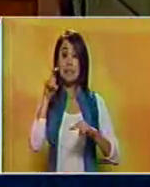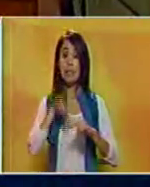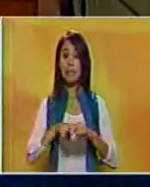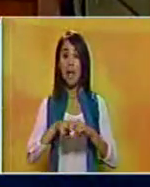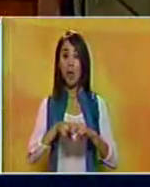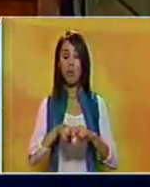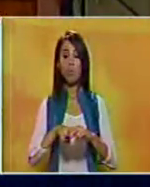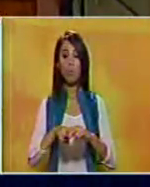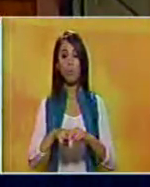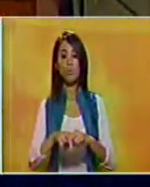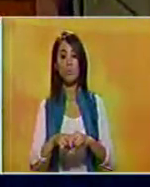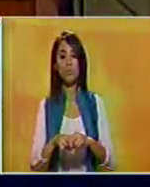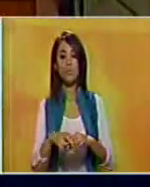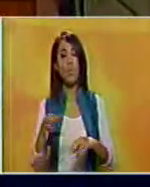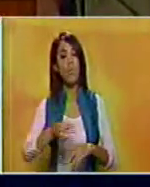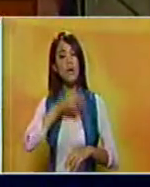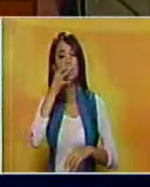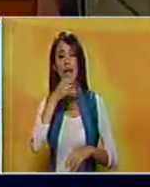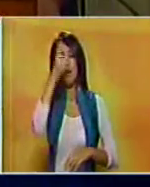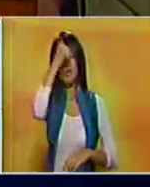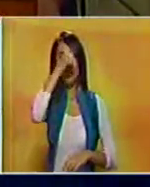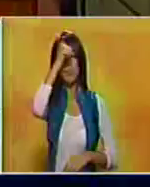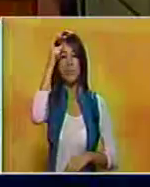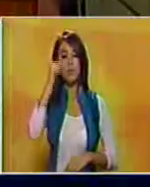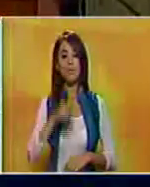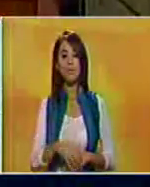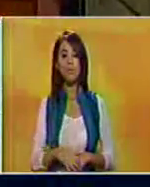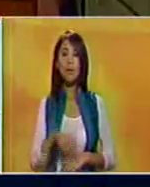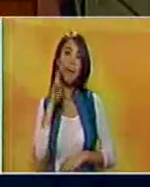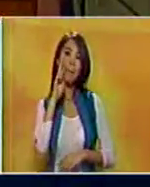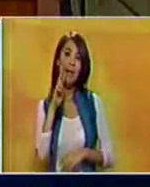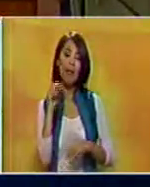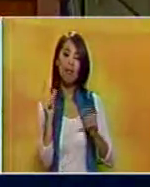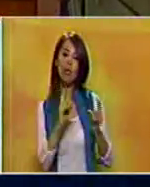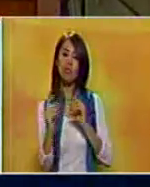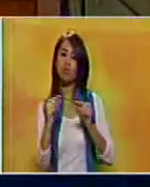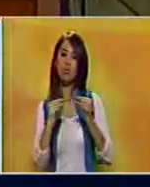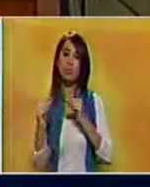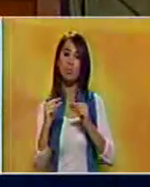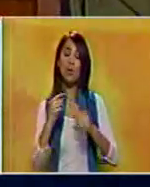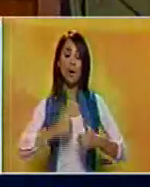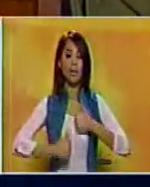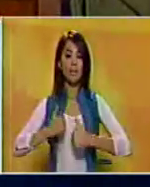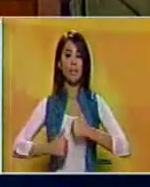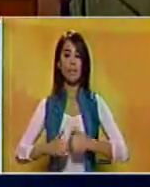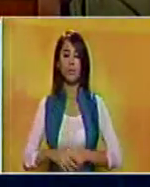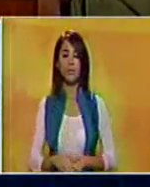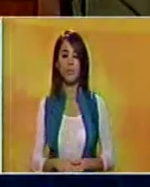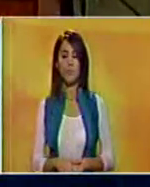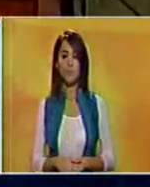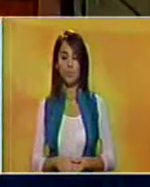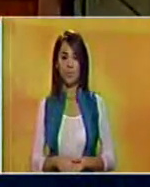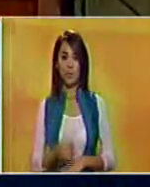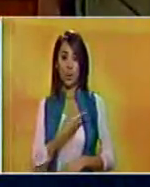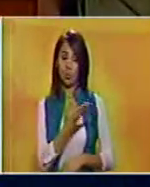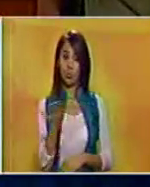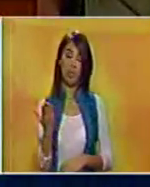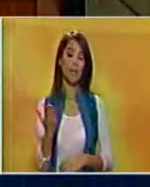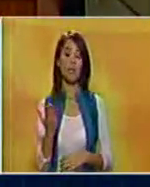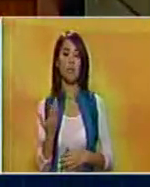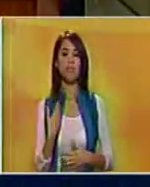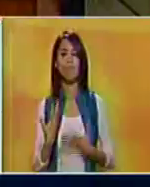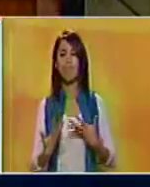sofá en una tarde del domingo, viendo el debate de los candidatos. Usted ríe al